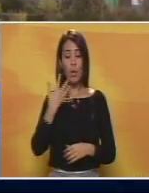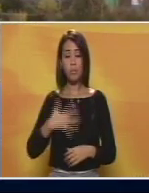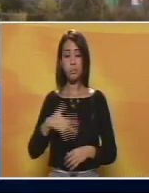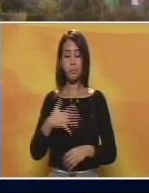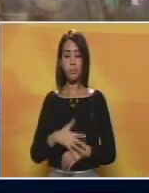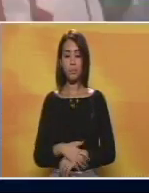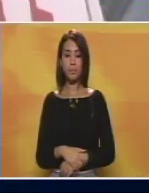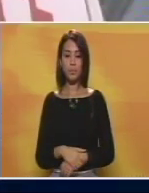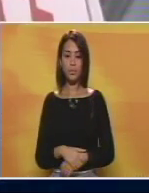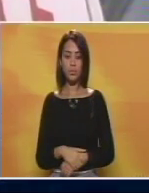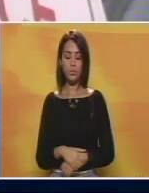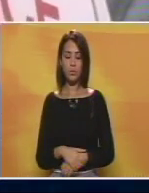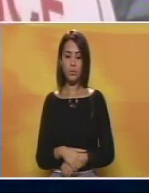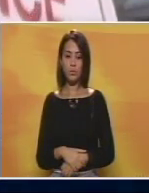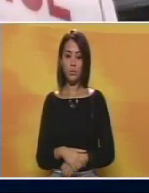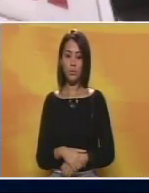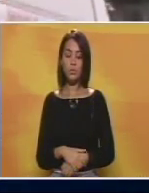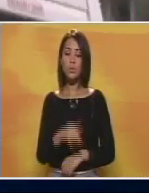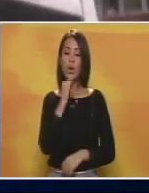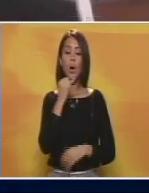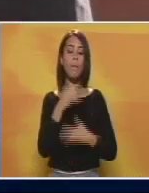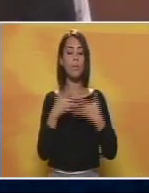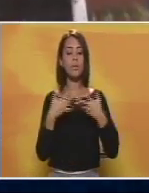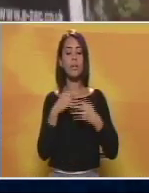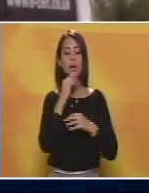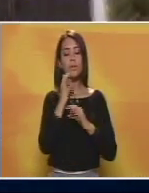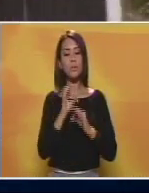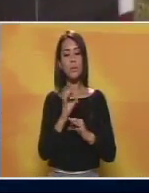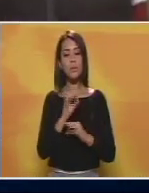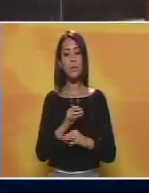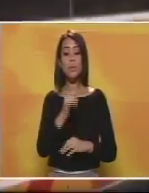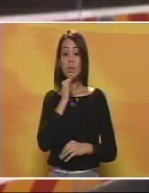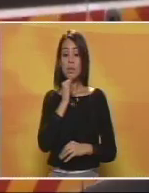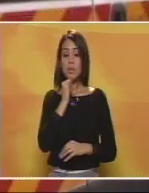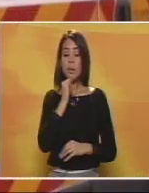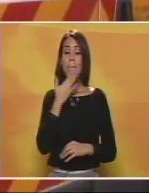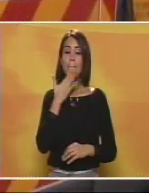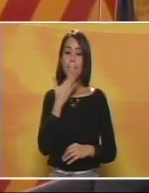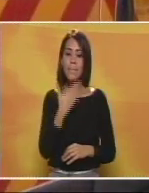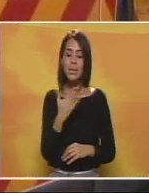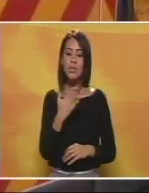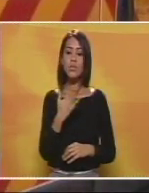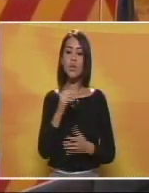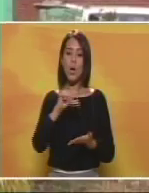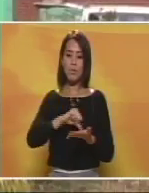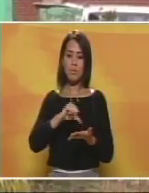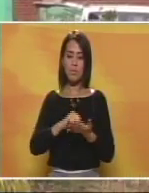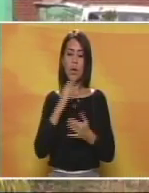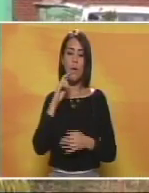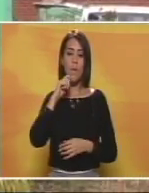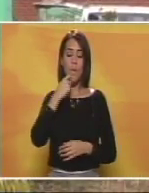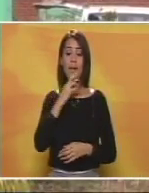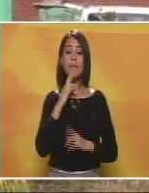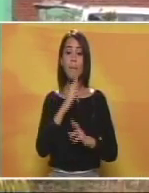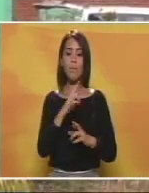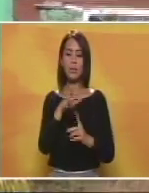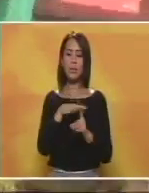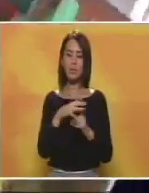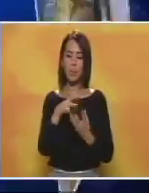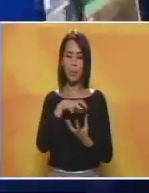pureza. Tras el comunicado del canciller británico Boris Johnson, exigió a Moscú respuestas sobre el caso.